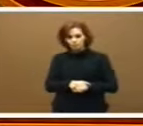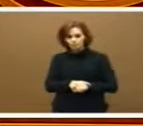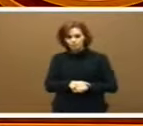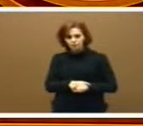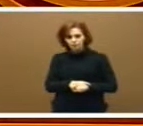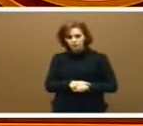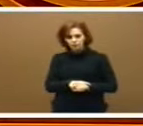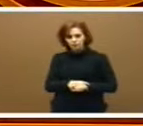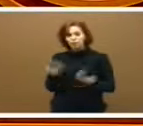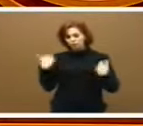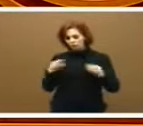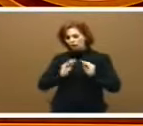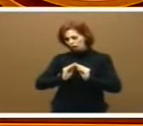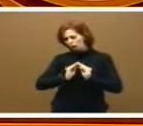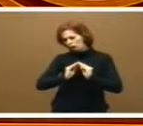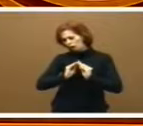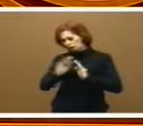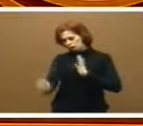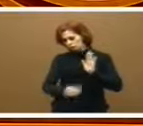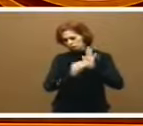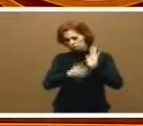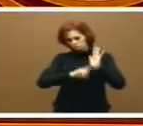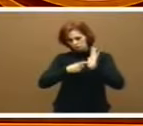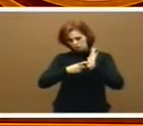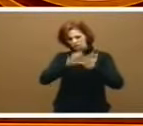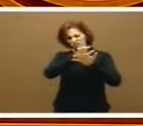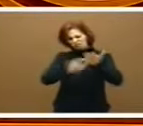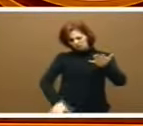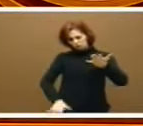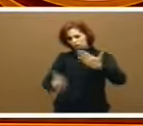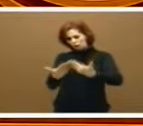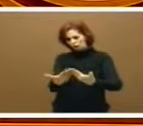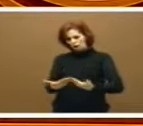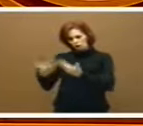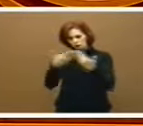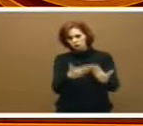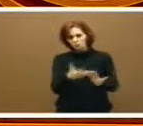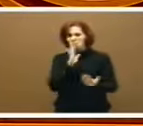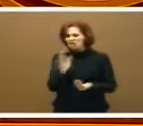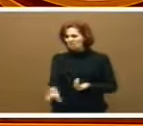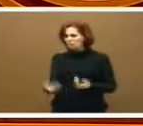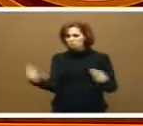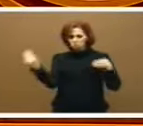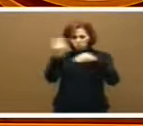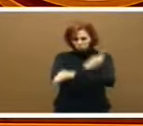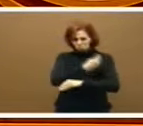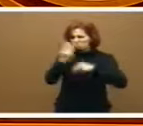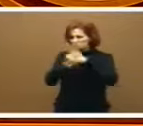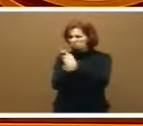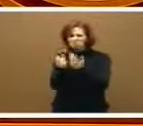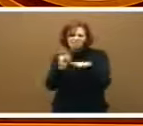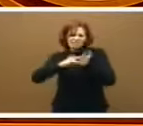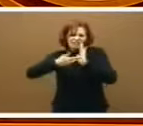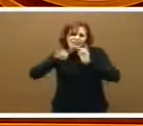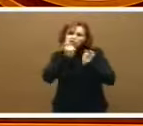Terminada la tramitación de la iniciativa legislativa y revisado el texto, se observó que adolecía de algunas incongruencias e incorrecciones técnicas,